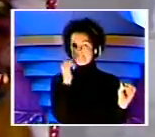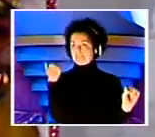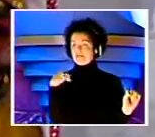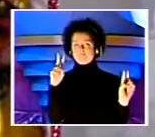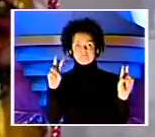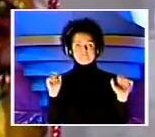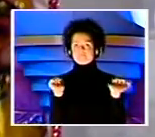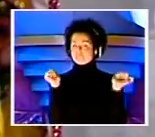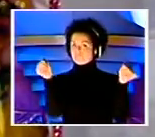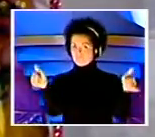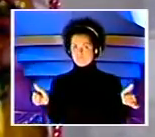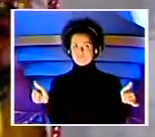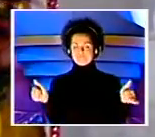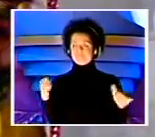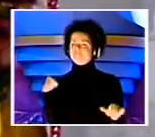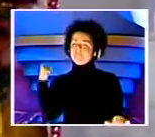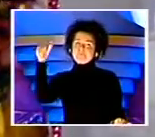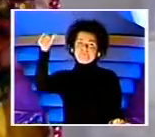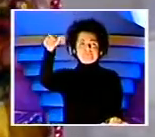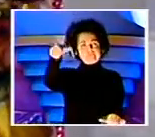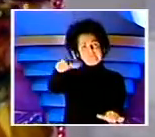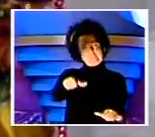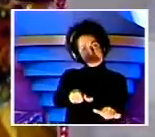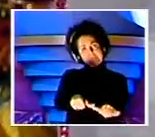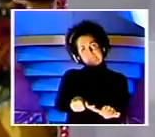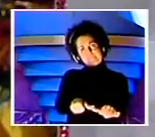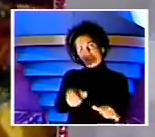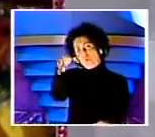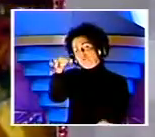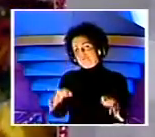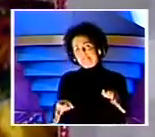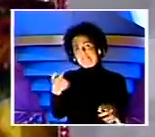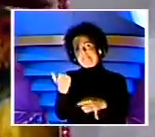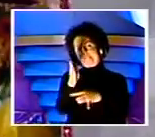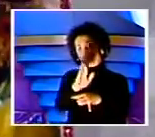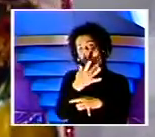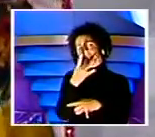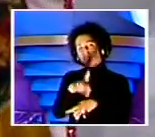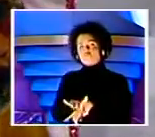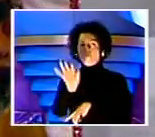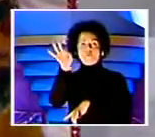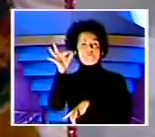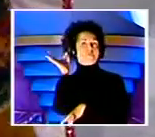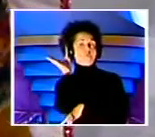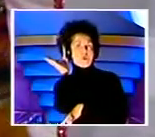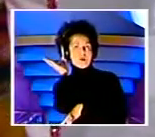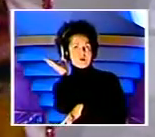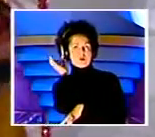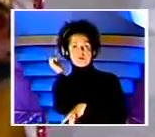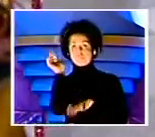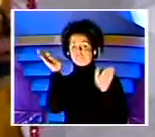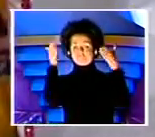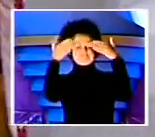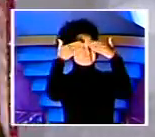tema. Desde siempre, la justicia ha sido representada por una mujer. Una mujer con los ojos